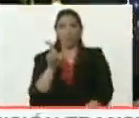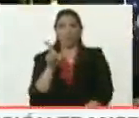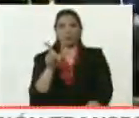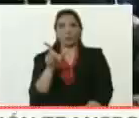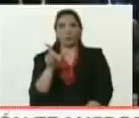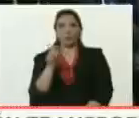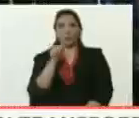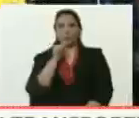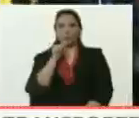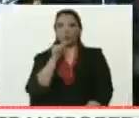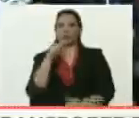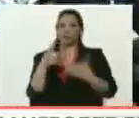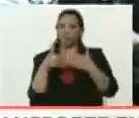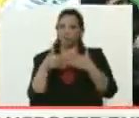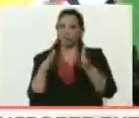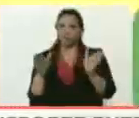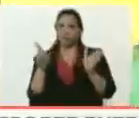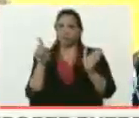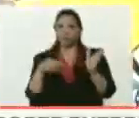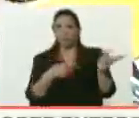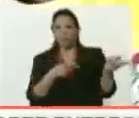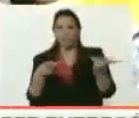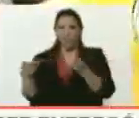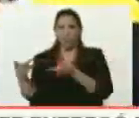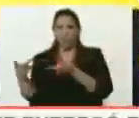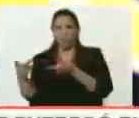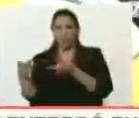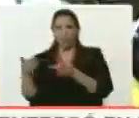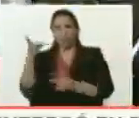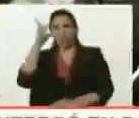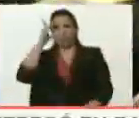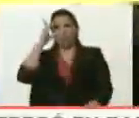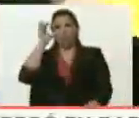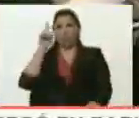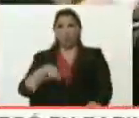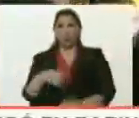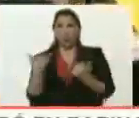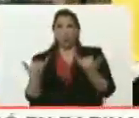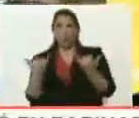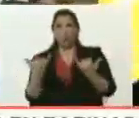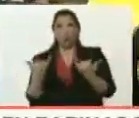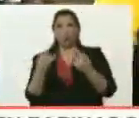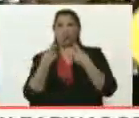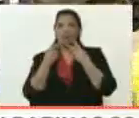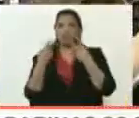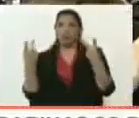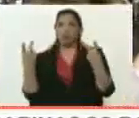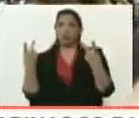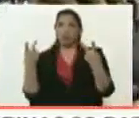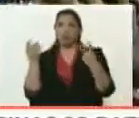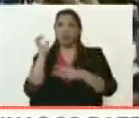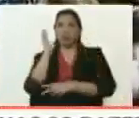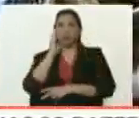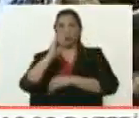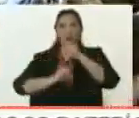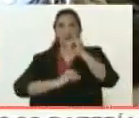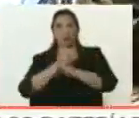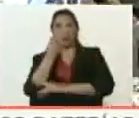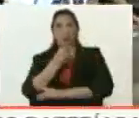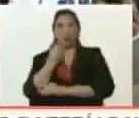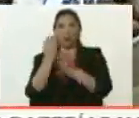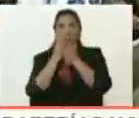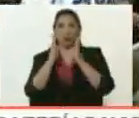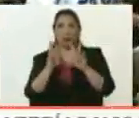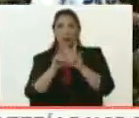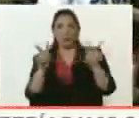da una parte también a la vicepresidenta ejecutiva de la República, quien también en este momento se dirige a este Congreso Internacional de Jóvenes y Estudiantes por la